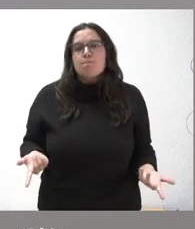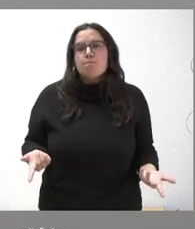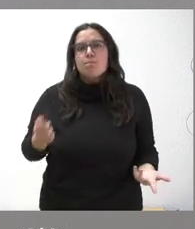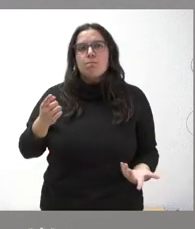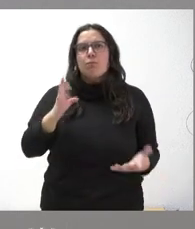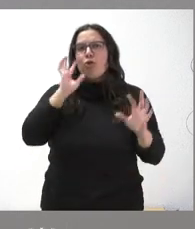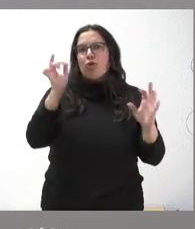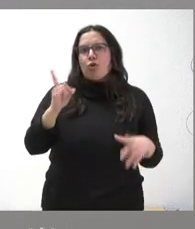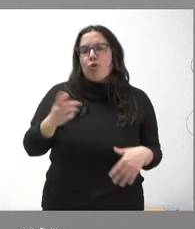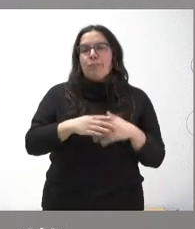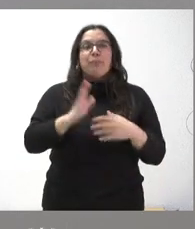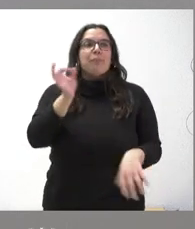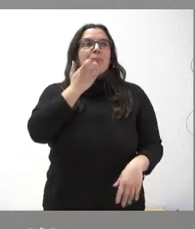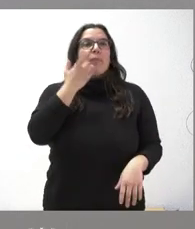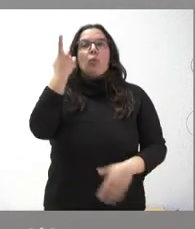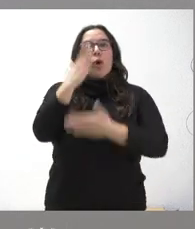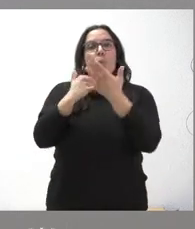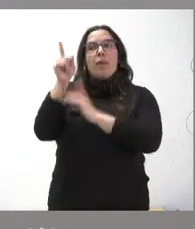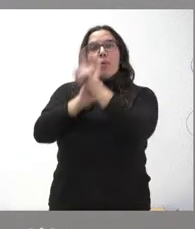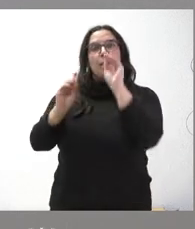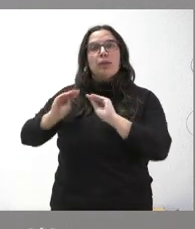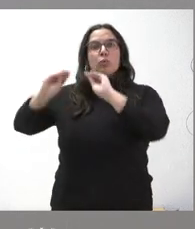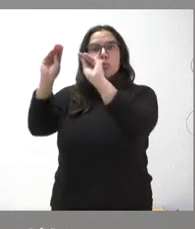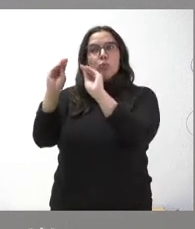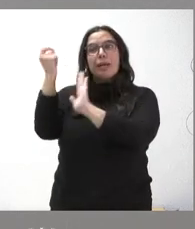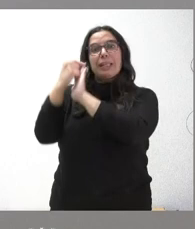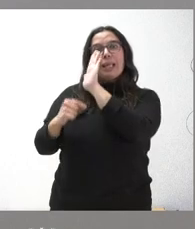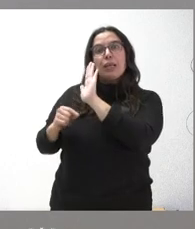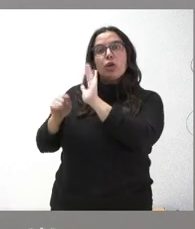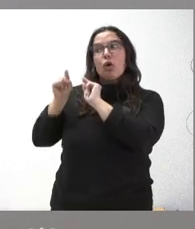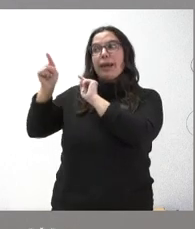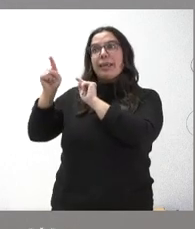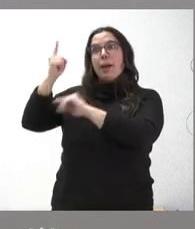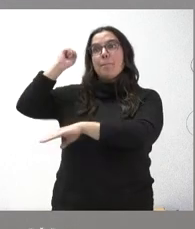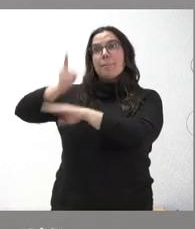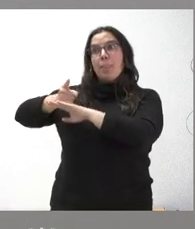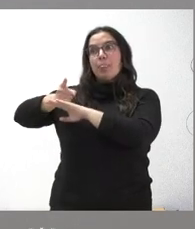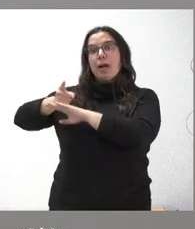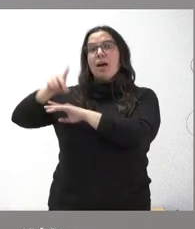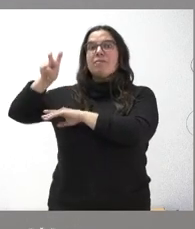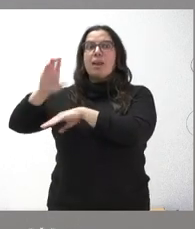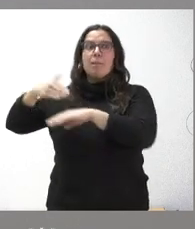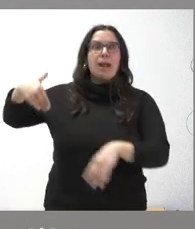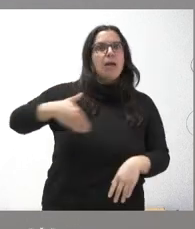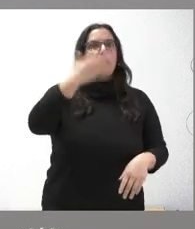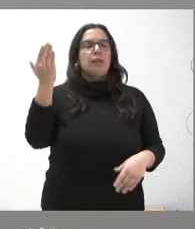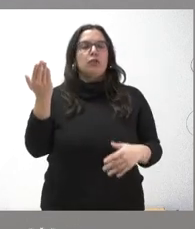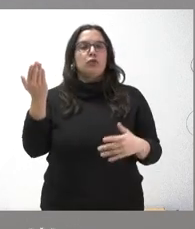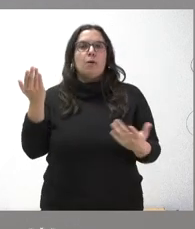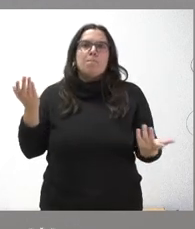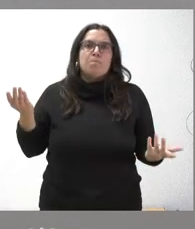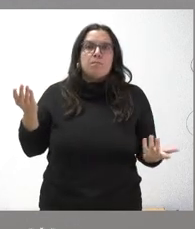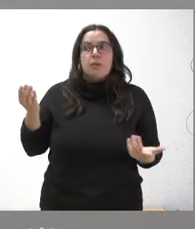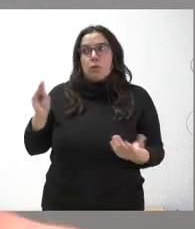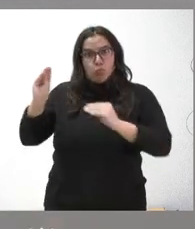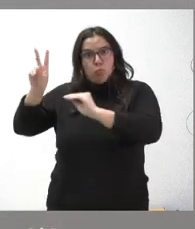o que se soluci el problema de una comunidad Autónoma con Los criterios que esa comunidad Autónoma quiere y luego esos criterios que son válidos para esa comunidad